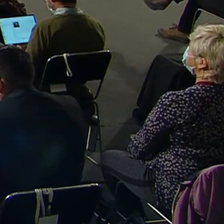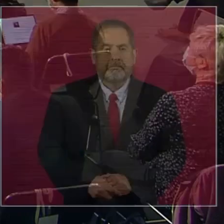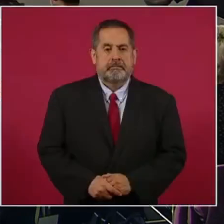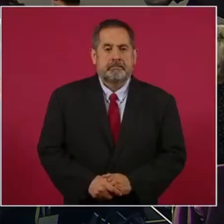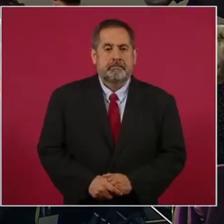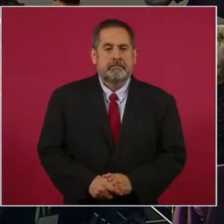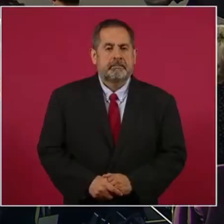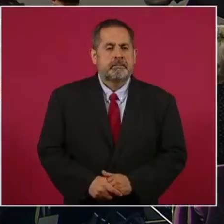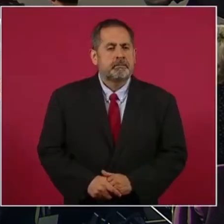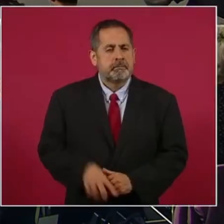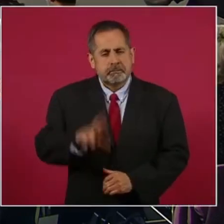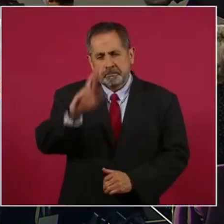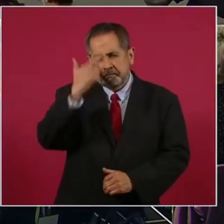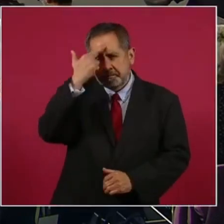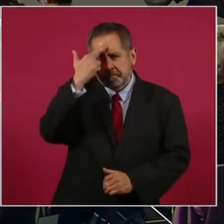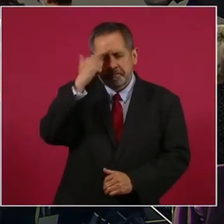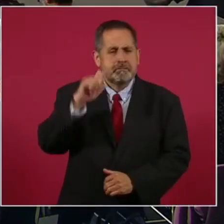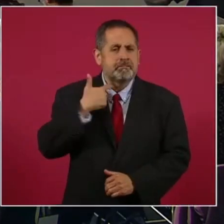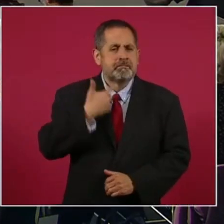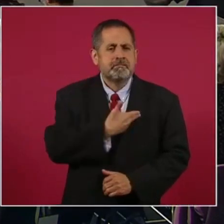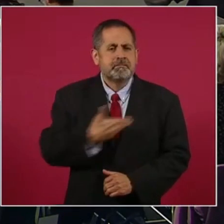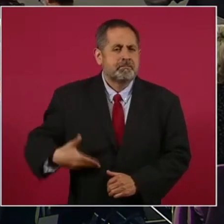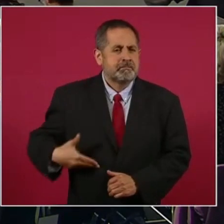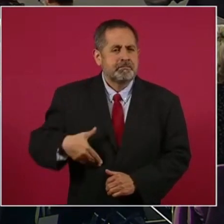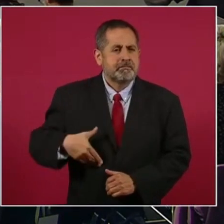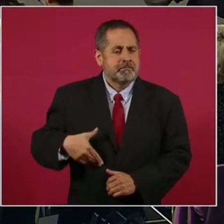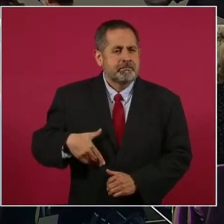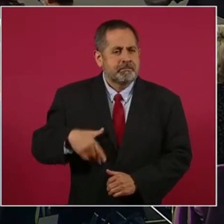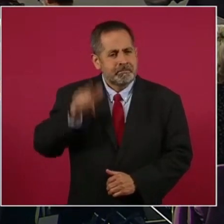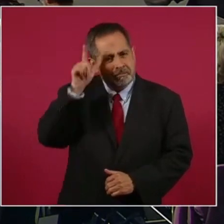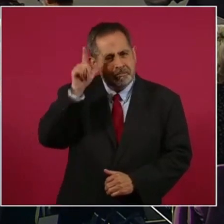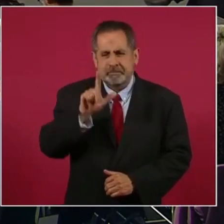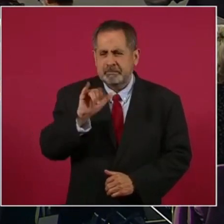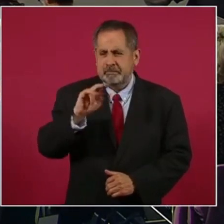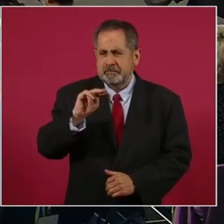Lincoln no reconoció a Maximiliano.